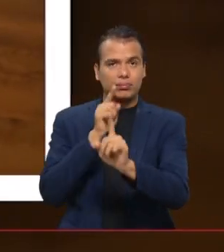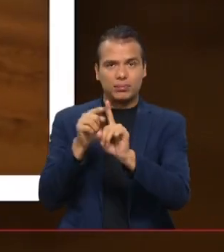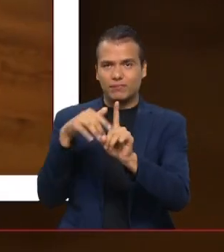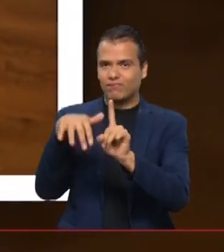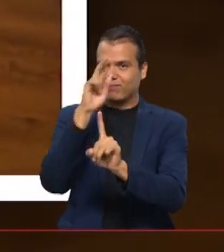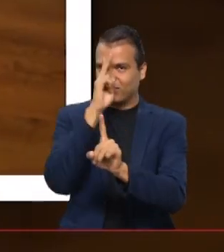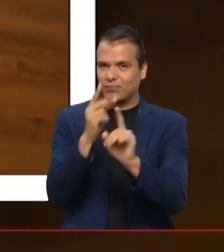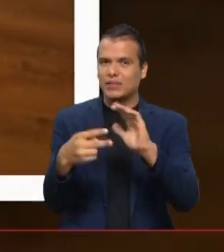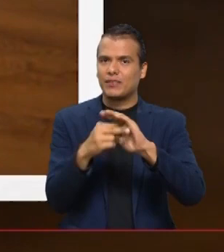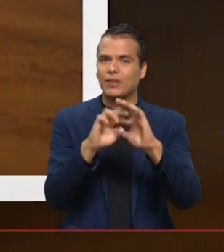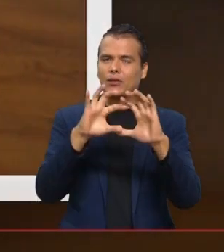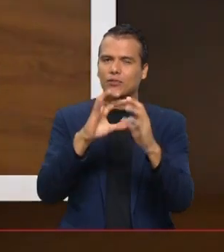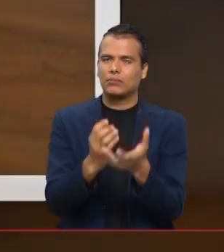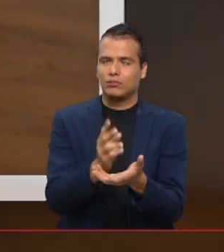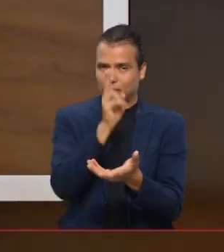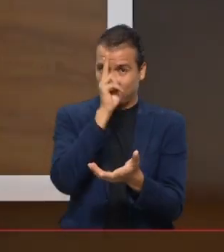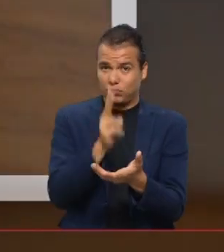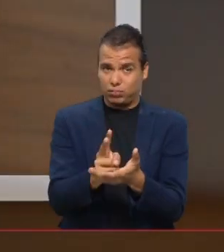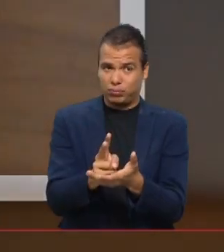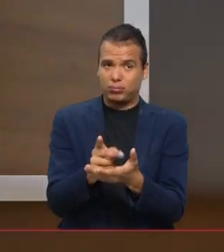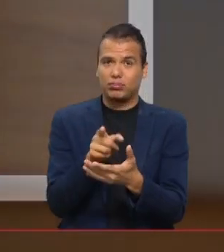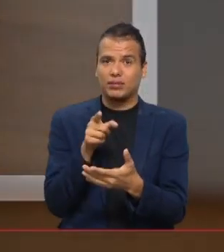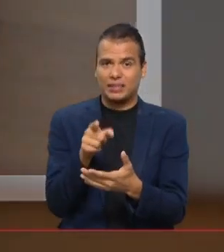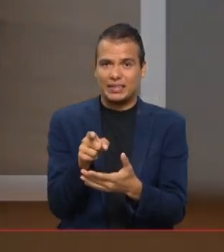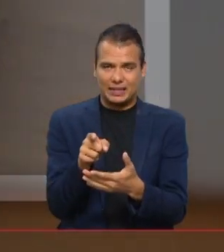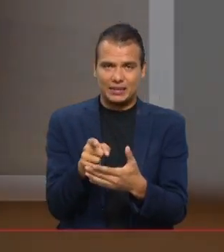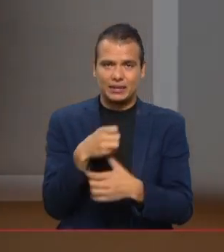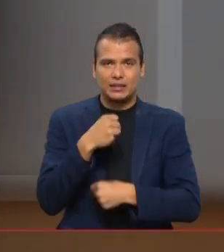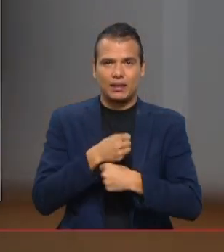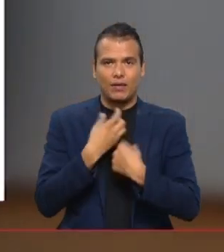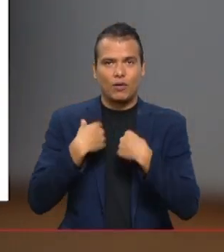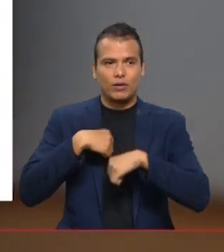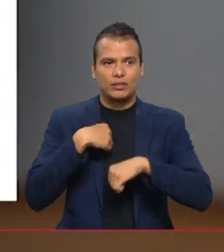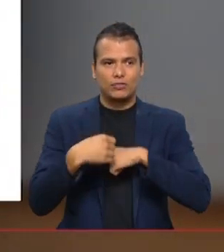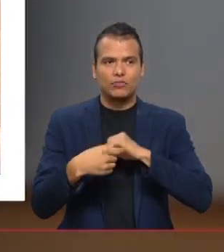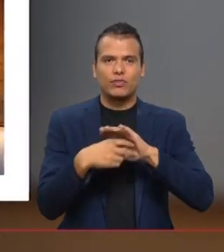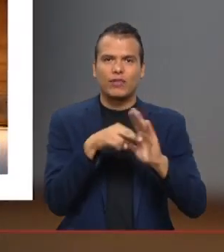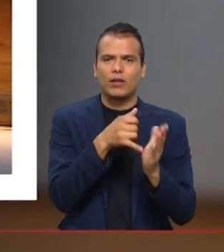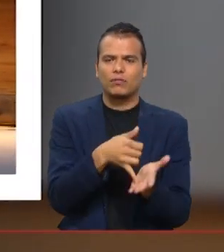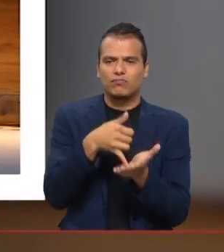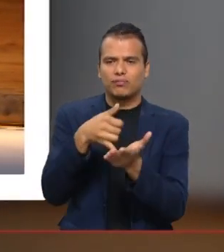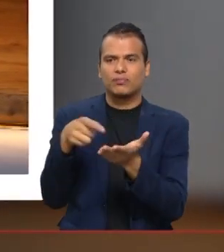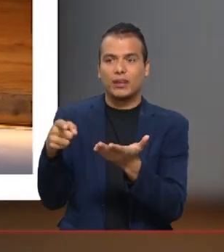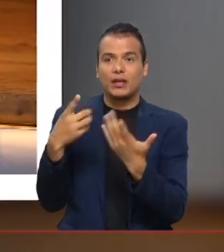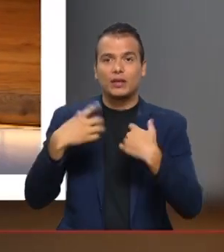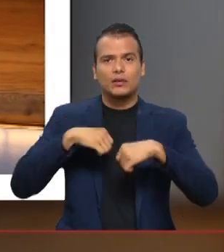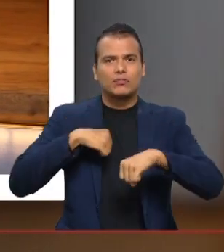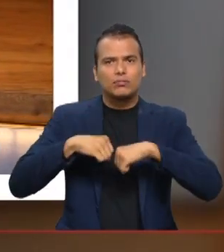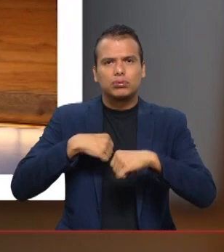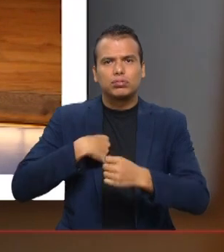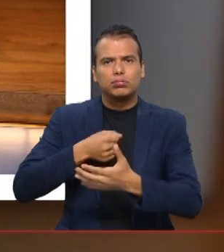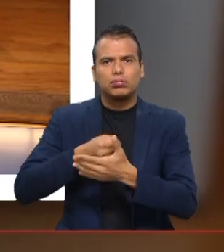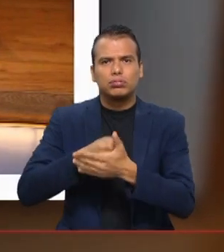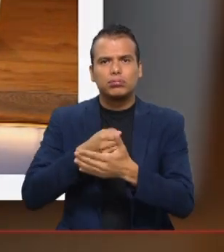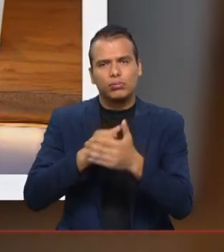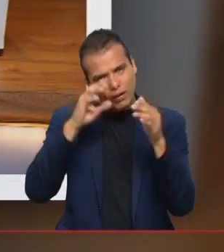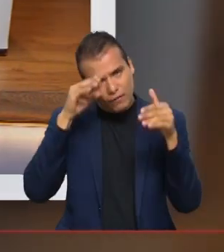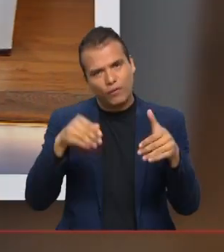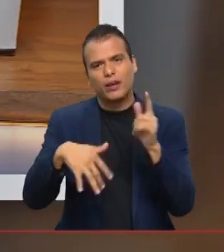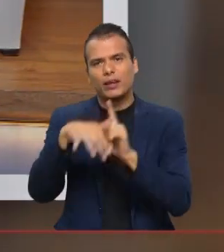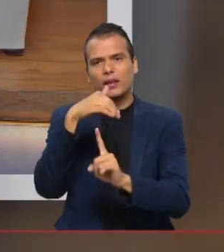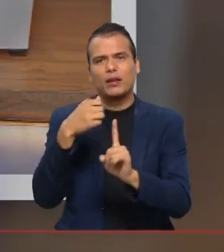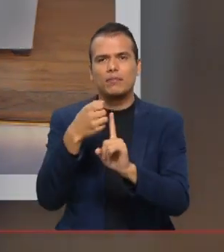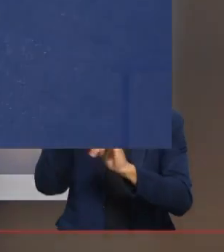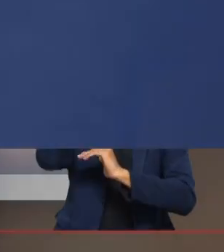el planeta. La distinción resalta su enfoque sostenible en la mitigación del cambio climático.